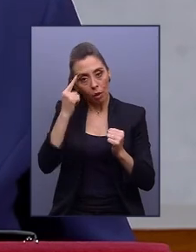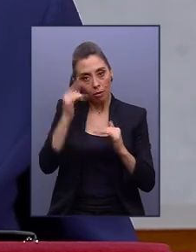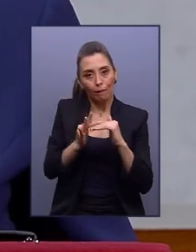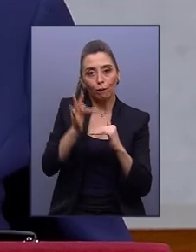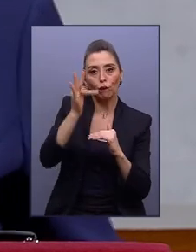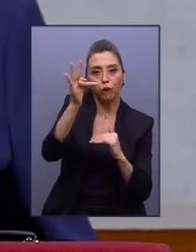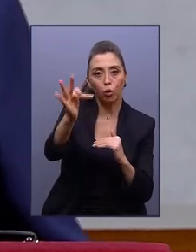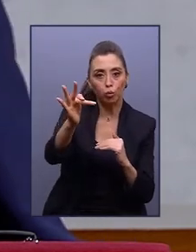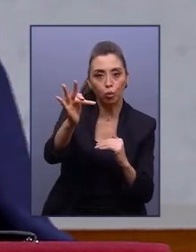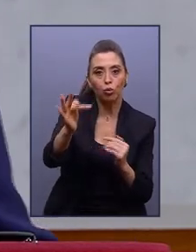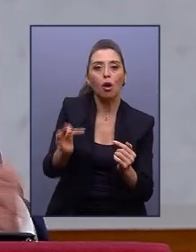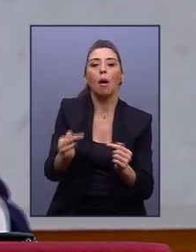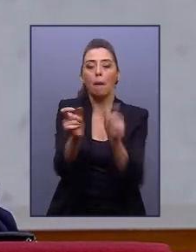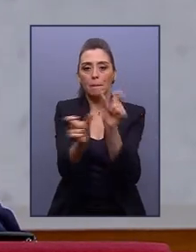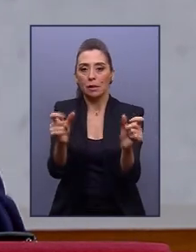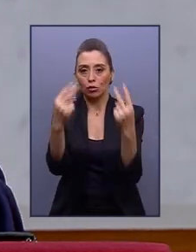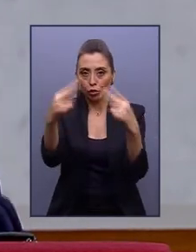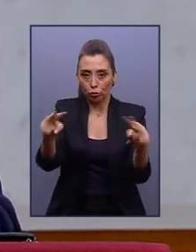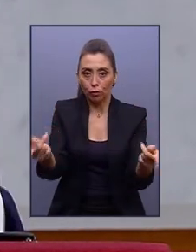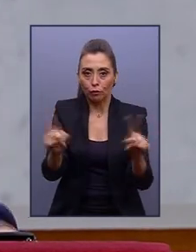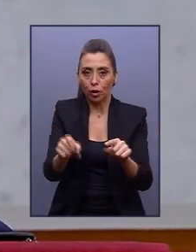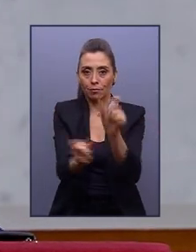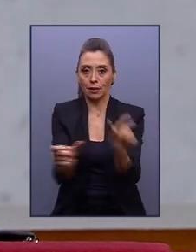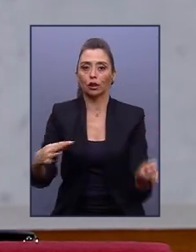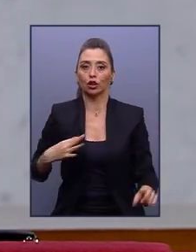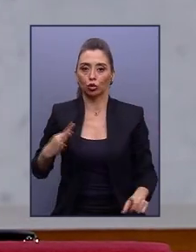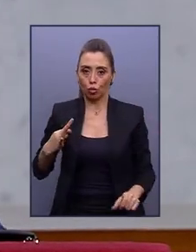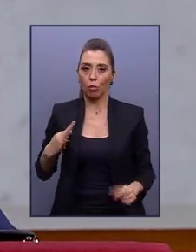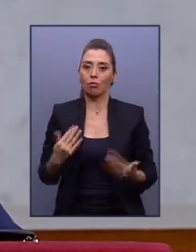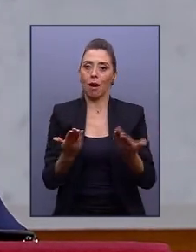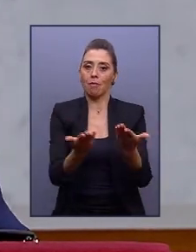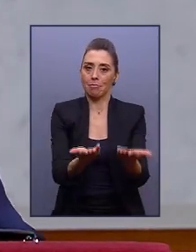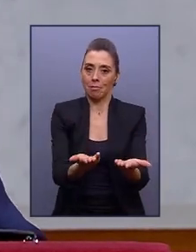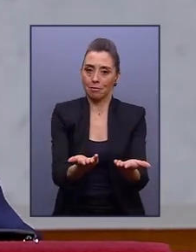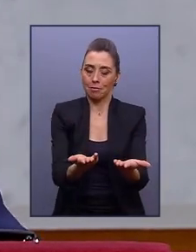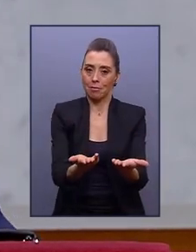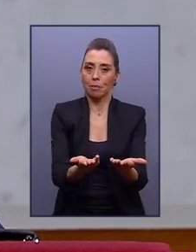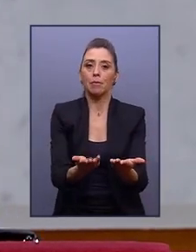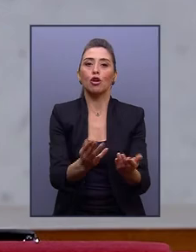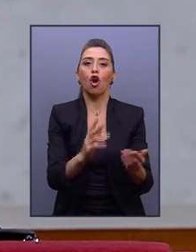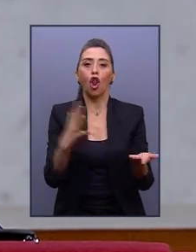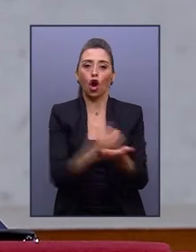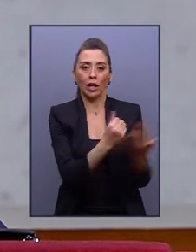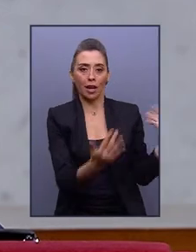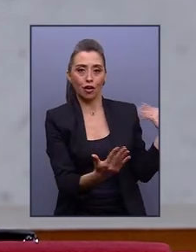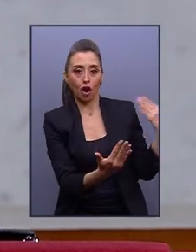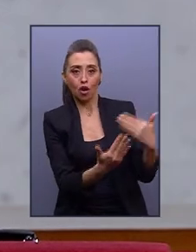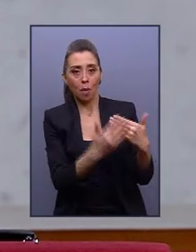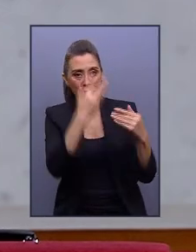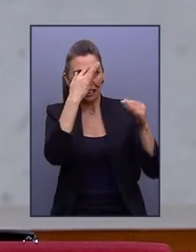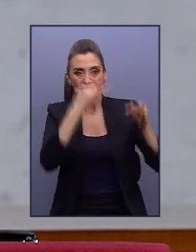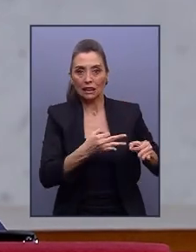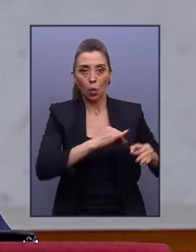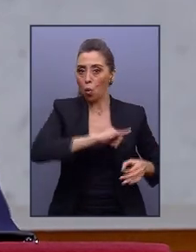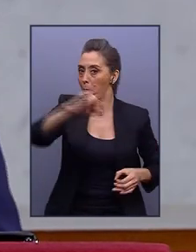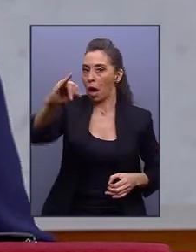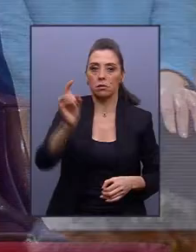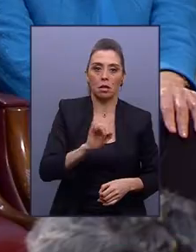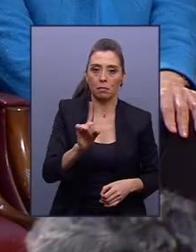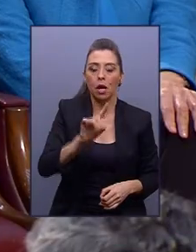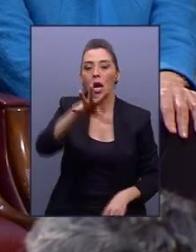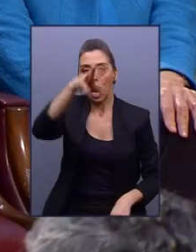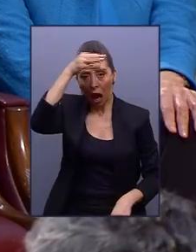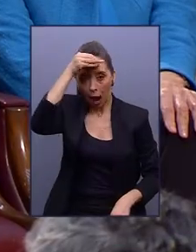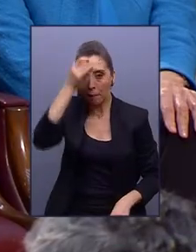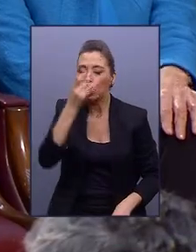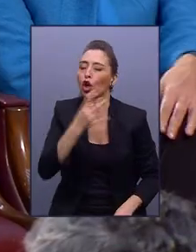futuro y hemos devuelto a quienes les pertenecen, a los ciudadanos. Pero nada de lo que hemos logrado está asegurado para siempre, porque hemos